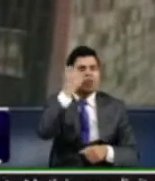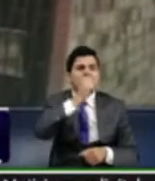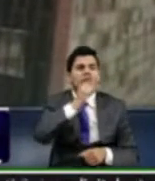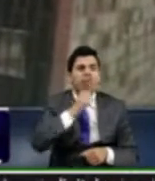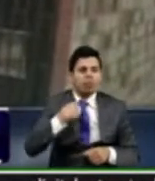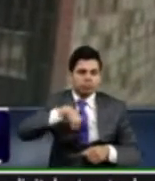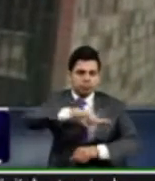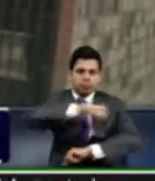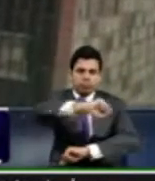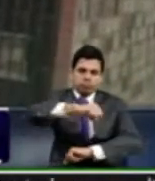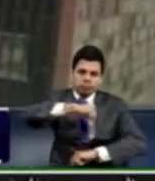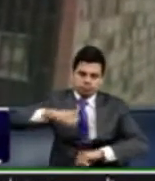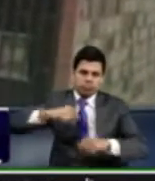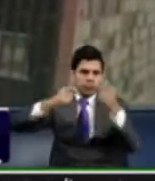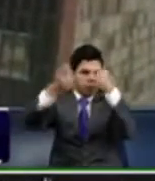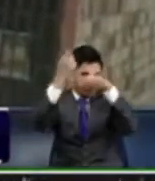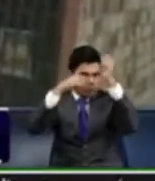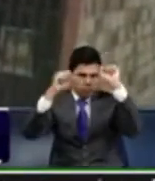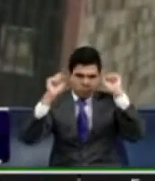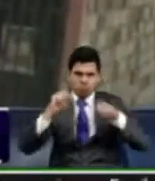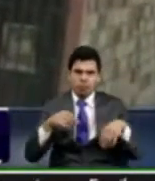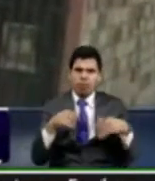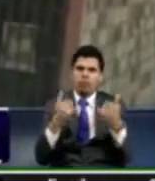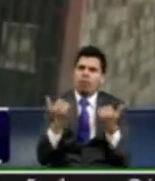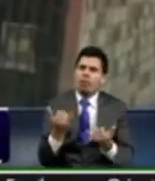tenemos derecho a vender la casa porque no tiene